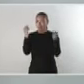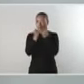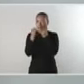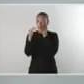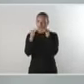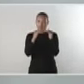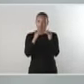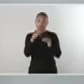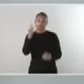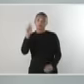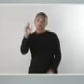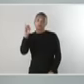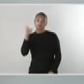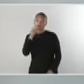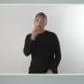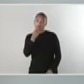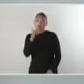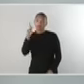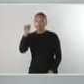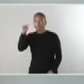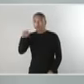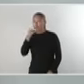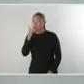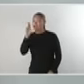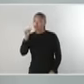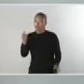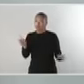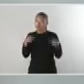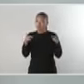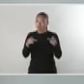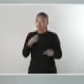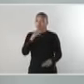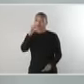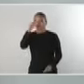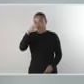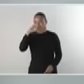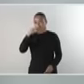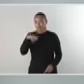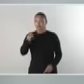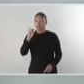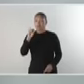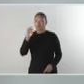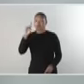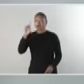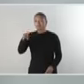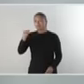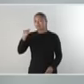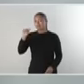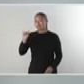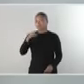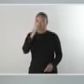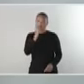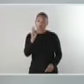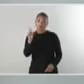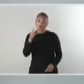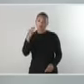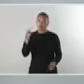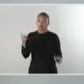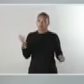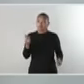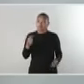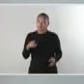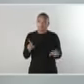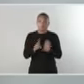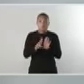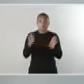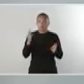pan dice que no se vende y creo que tiene razón se renta cada vez que lo necesitan se renta cada vez que ocupan